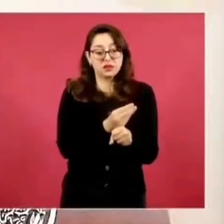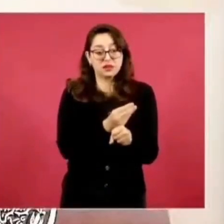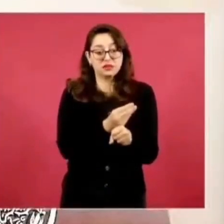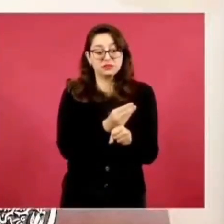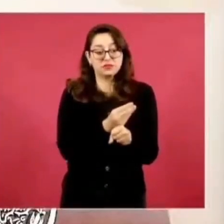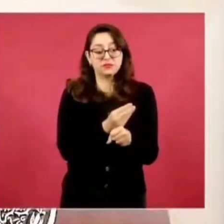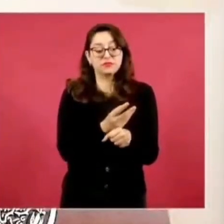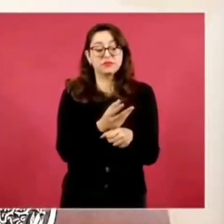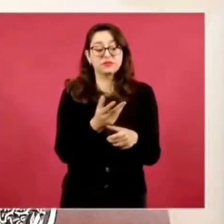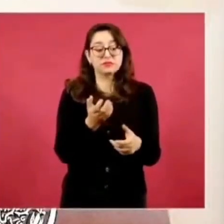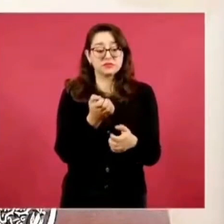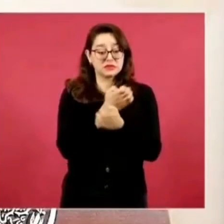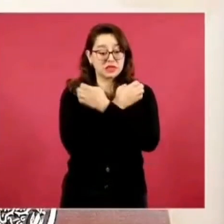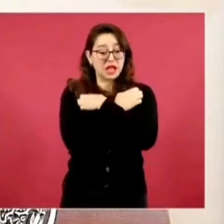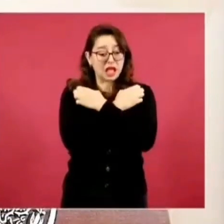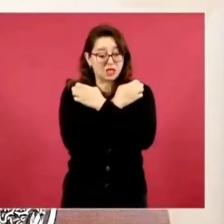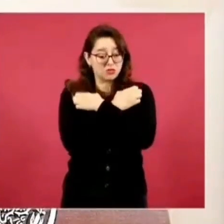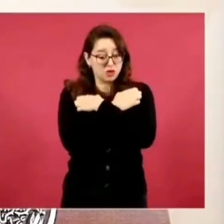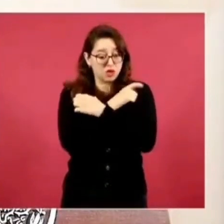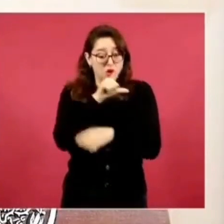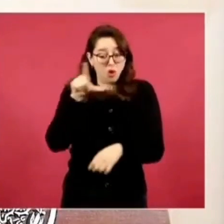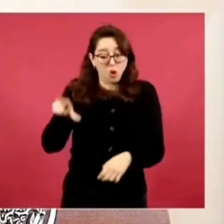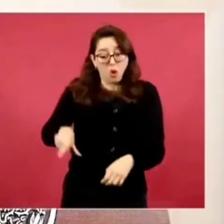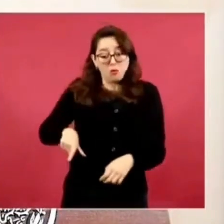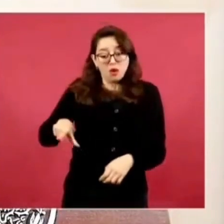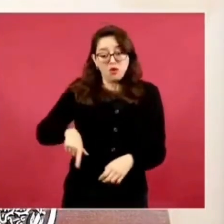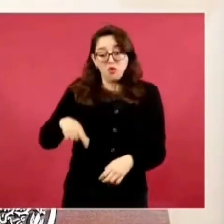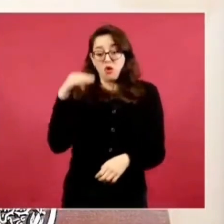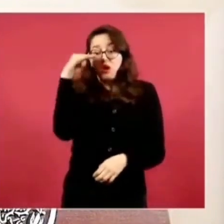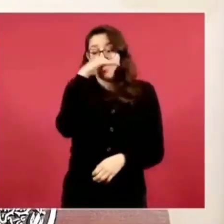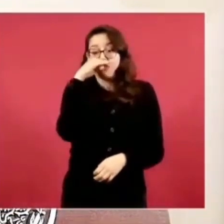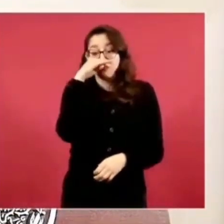solo se limitara a la educación básica.